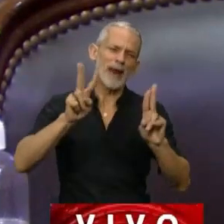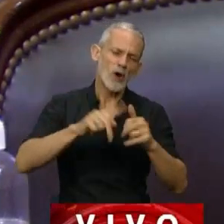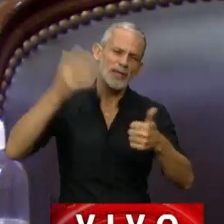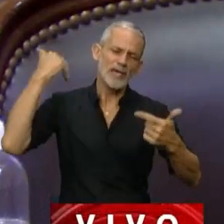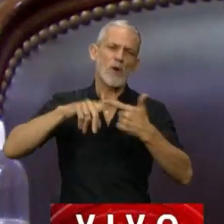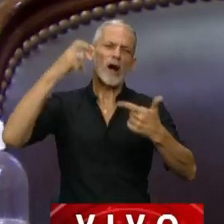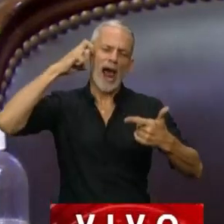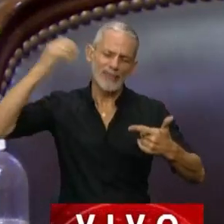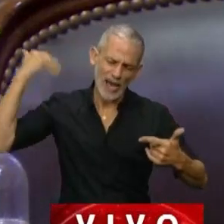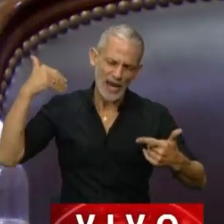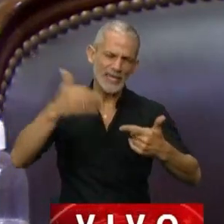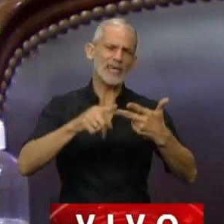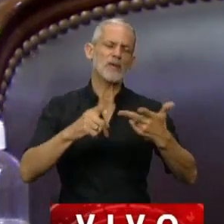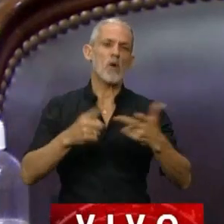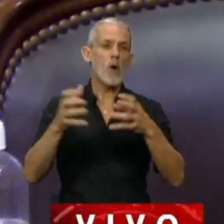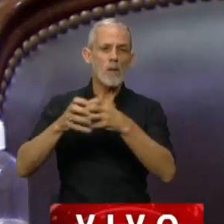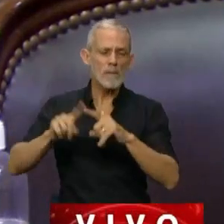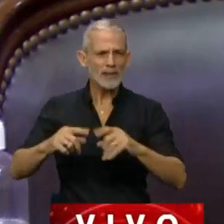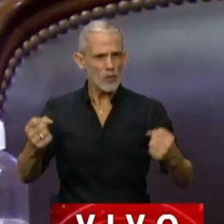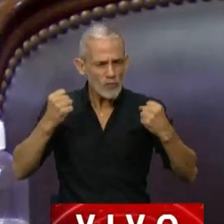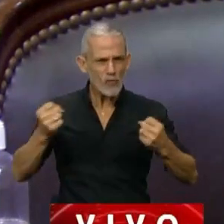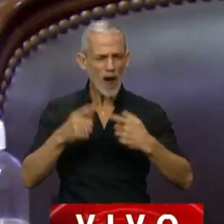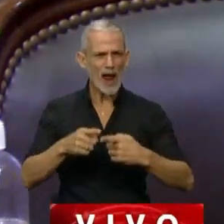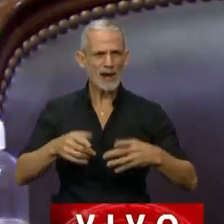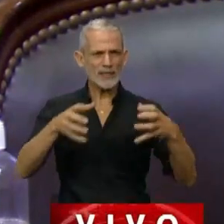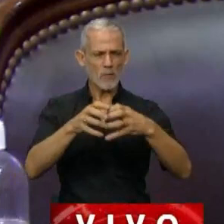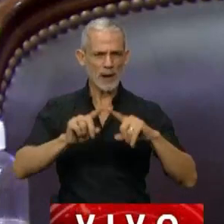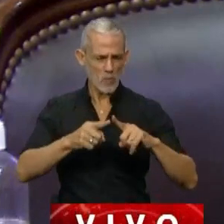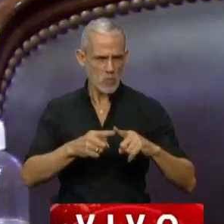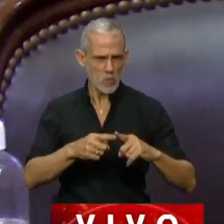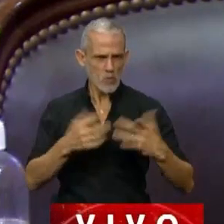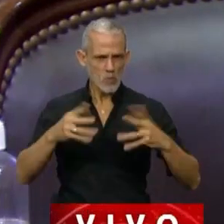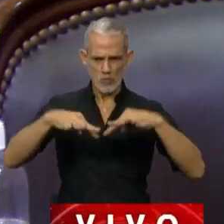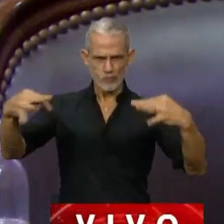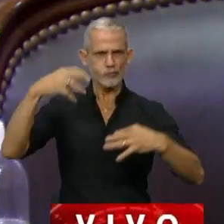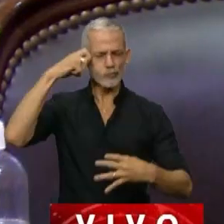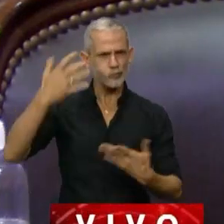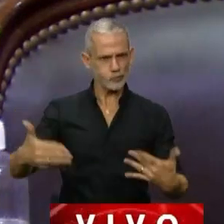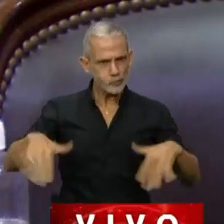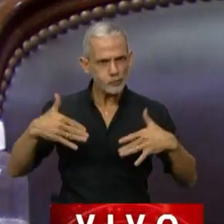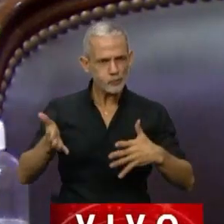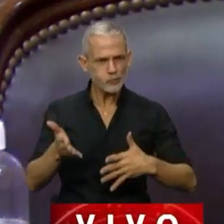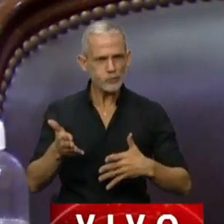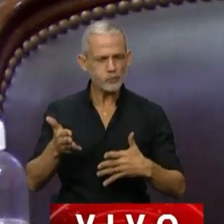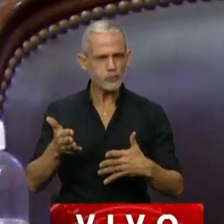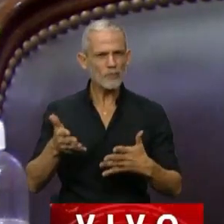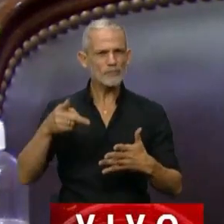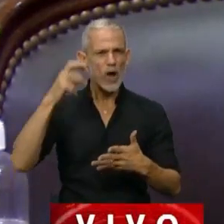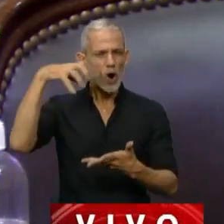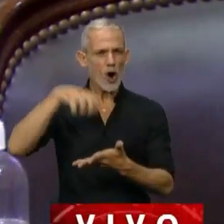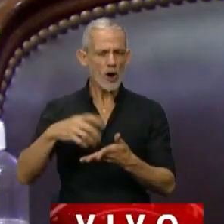peronismo, como es el radicalismo, partidos fuertes, partidos que en esta Cámara han tenido